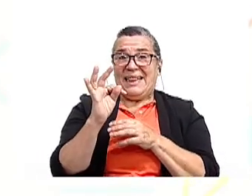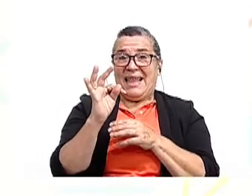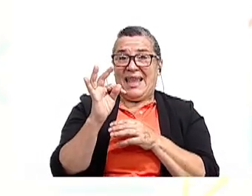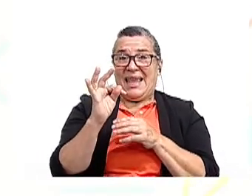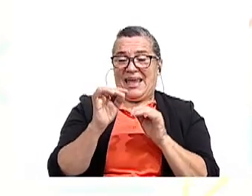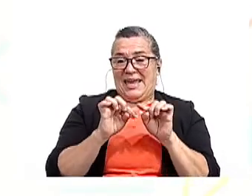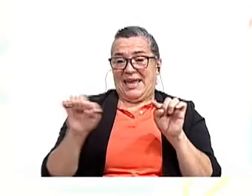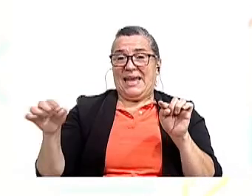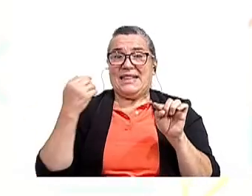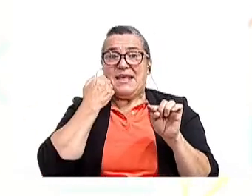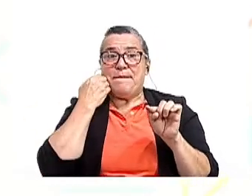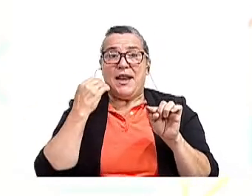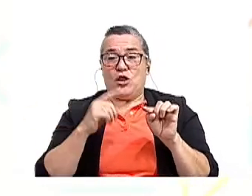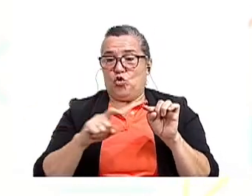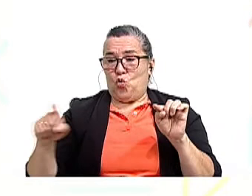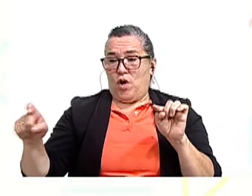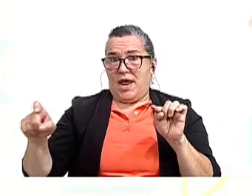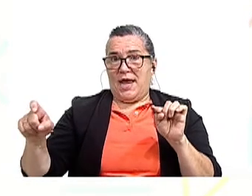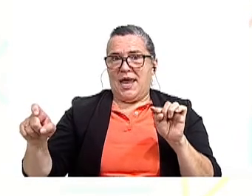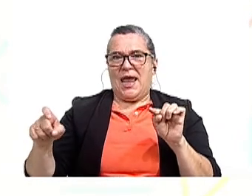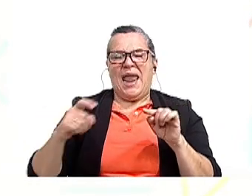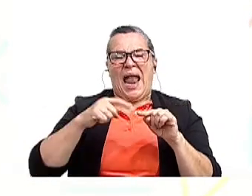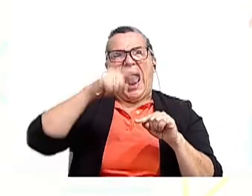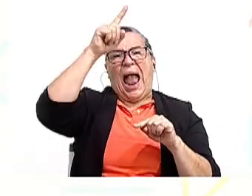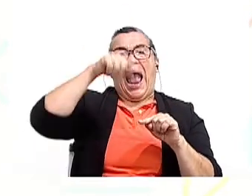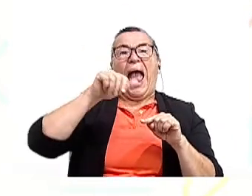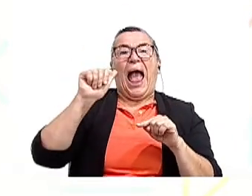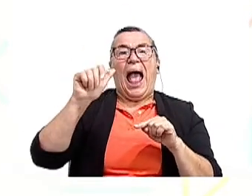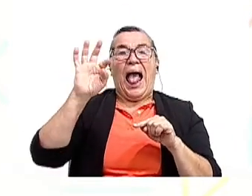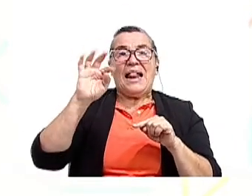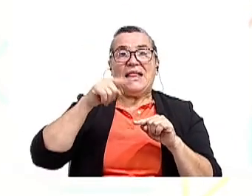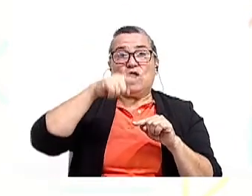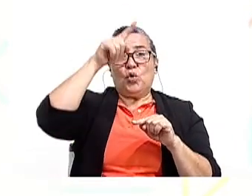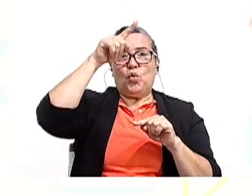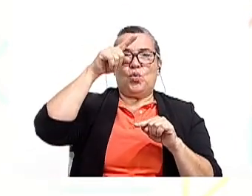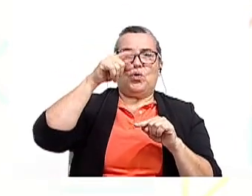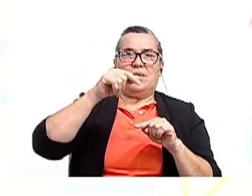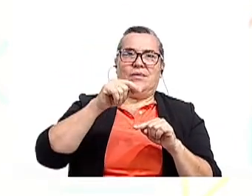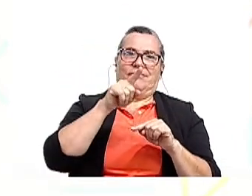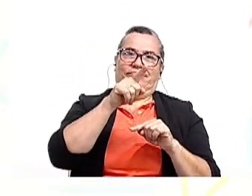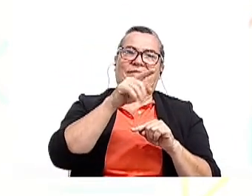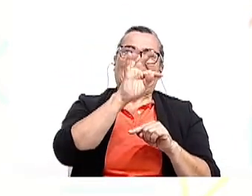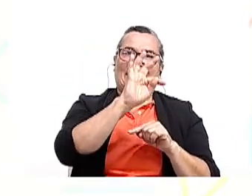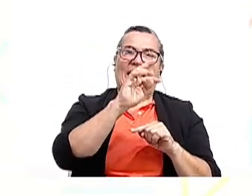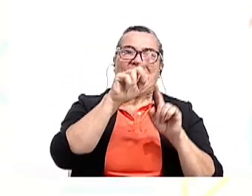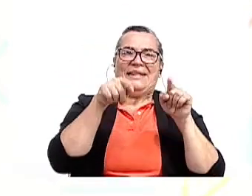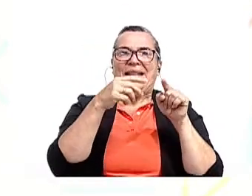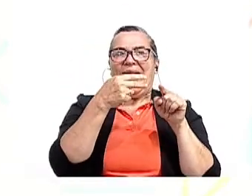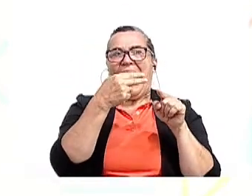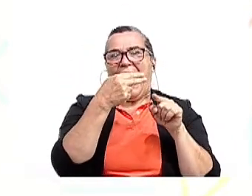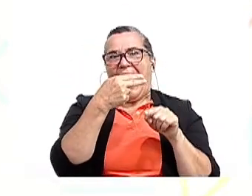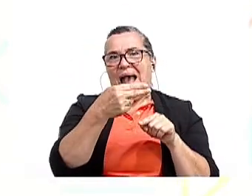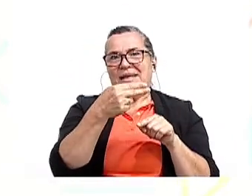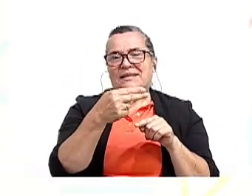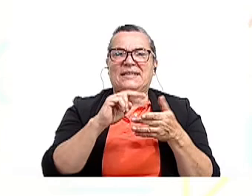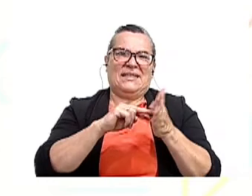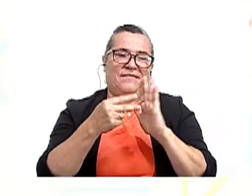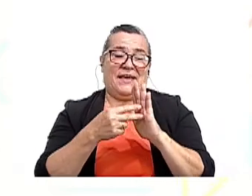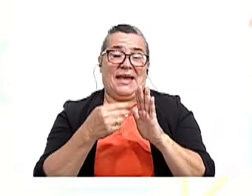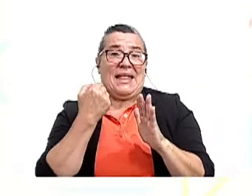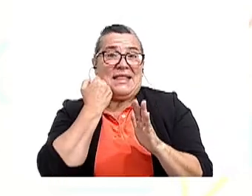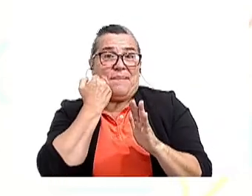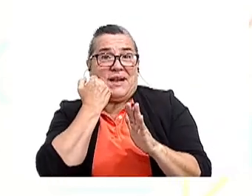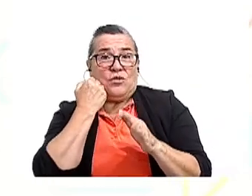altitud h. Primero definamos la variable. T de h va a representar la temperatura con respecto a la